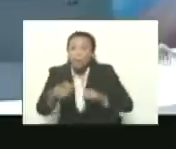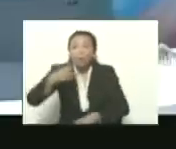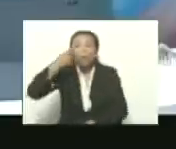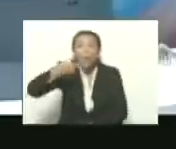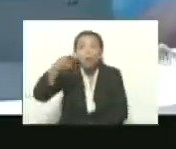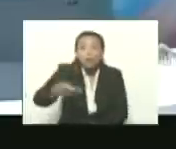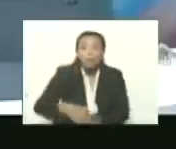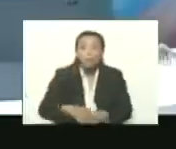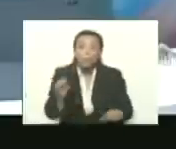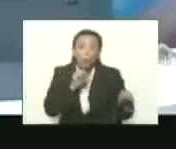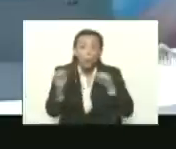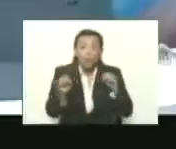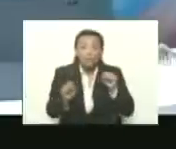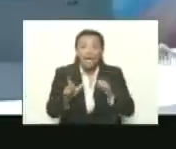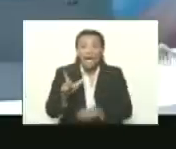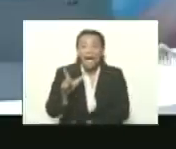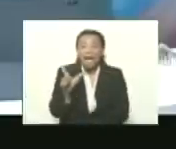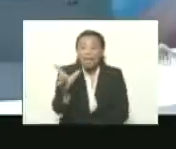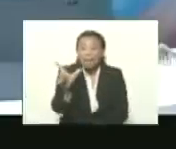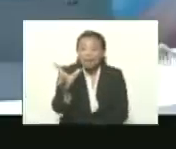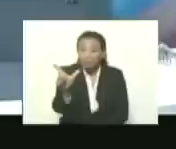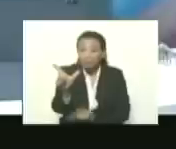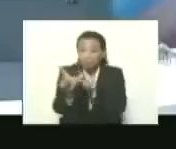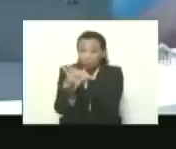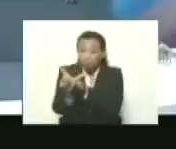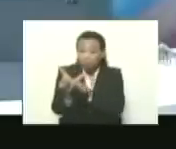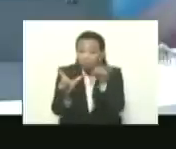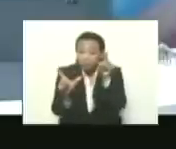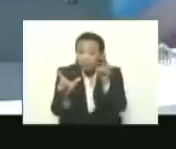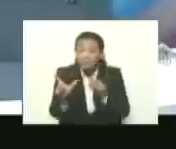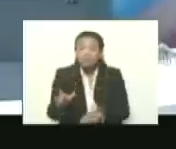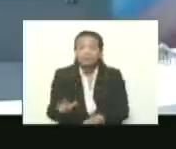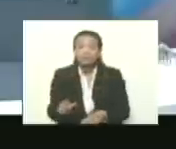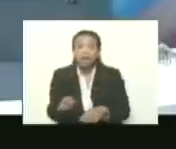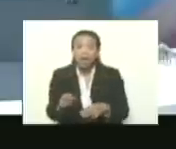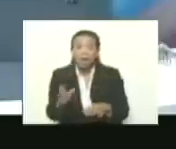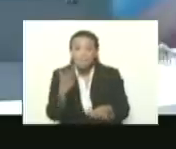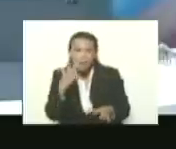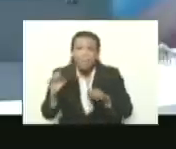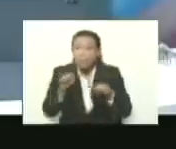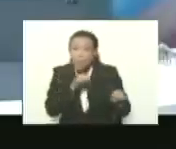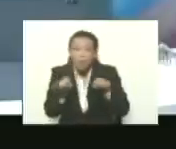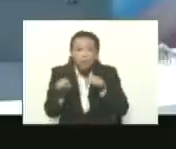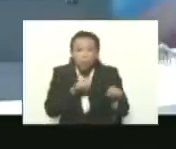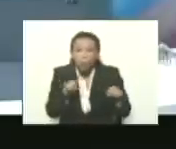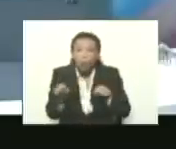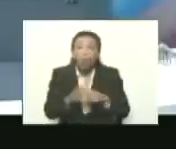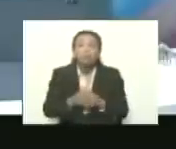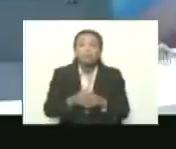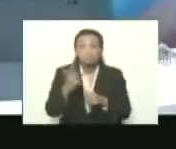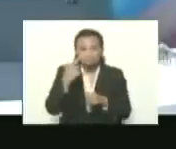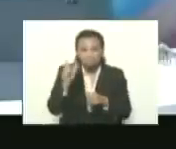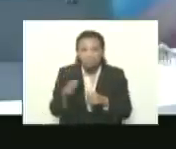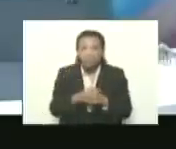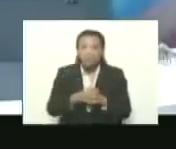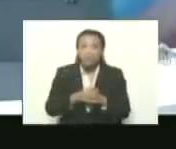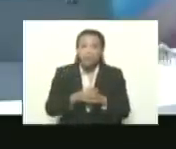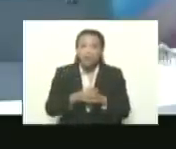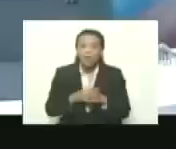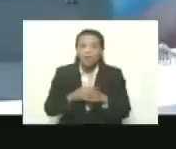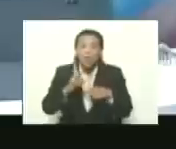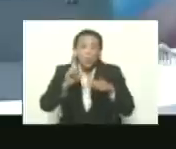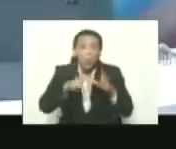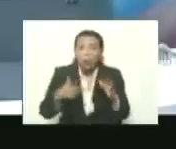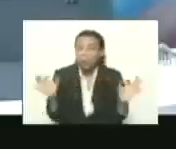llamó Movimiento Quinta República. Y salimos a recoger las firmas para legalizarlo, con el pueblo siempre, ¿eh?